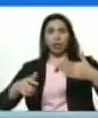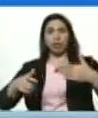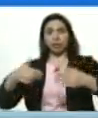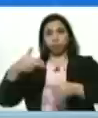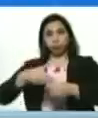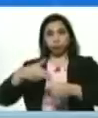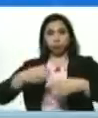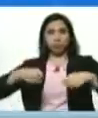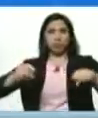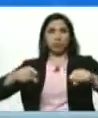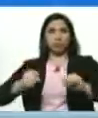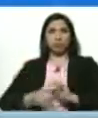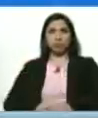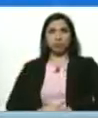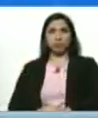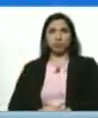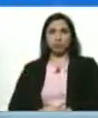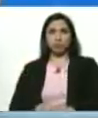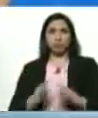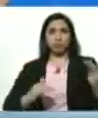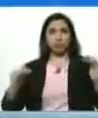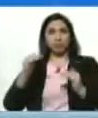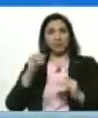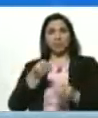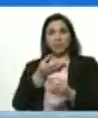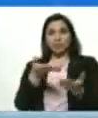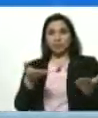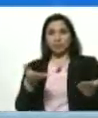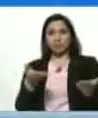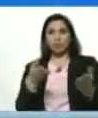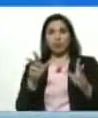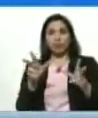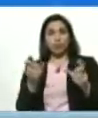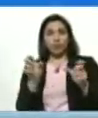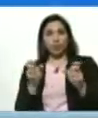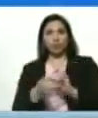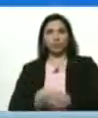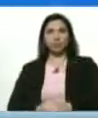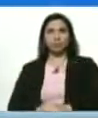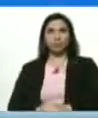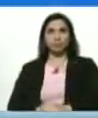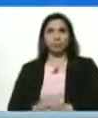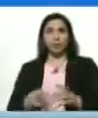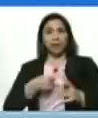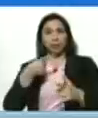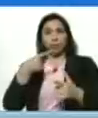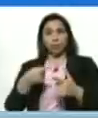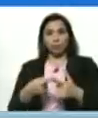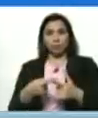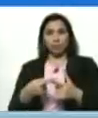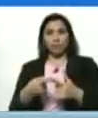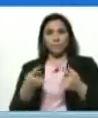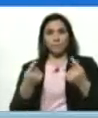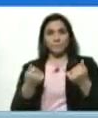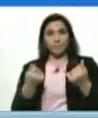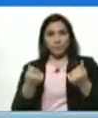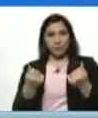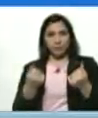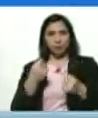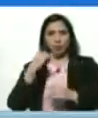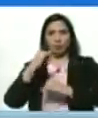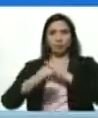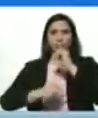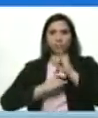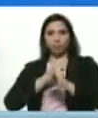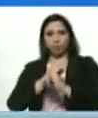moto por encima de eso se cobrará entonces el precio internacional